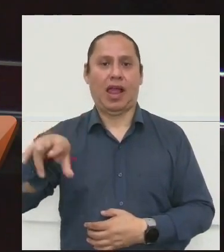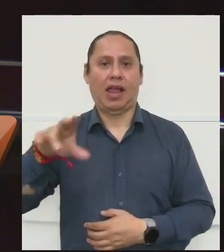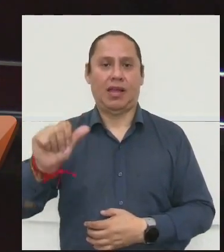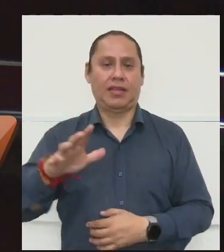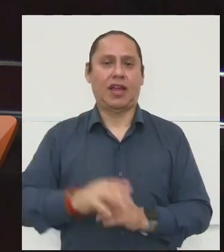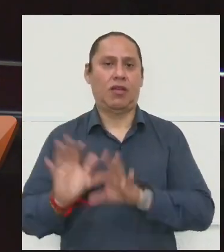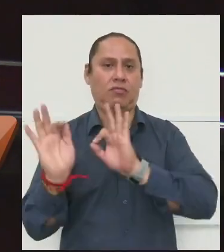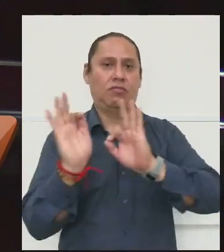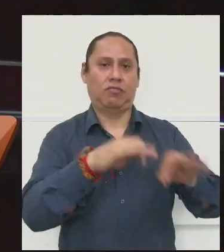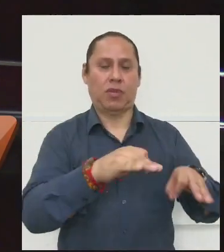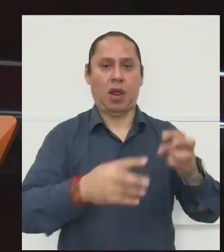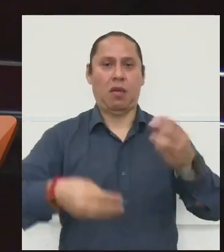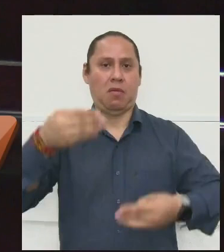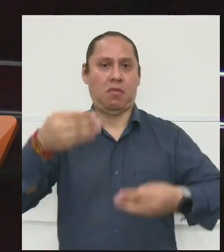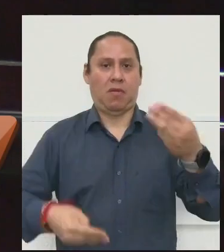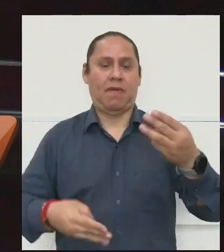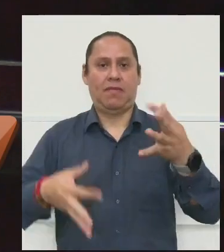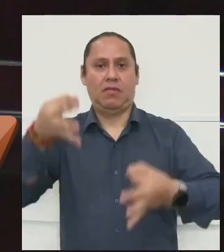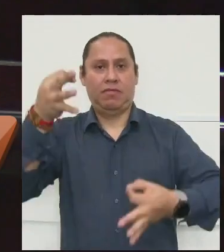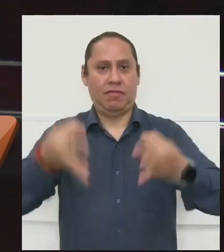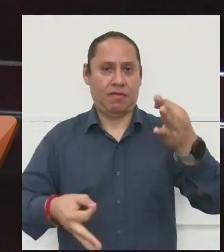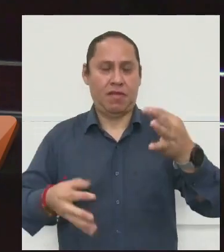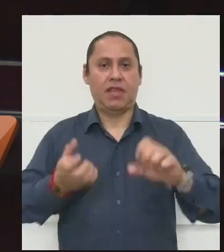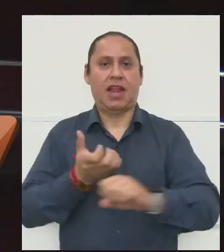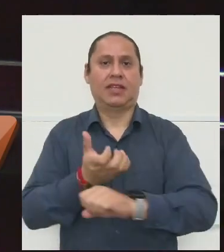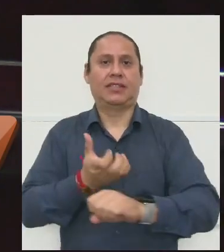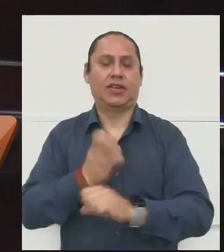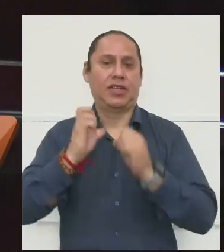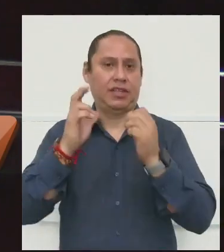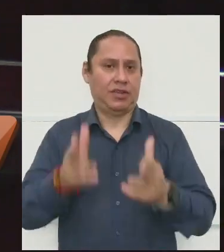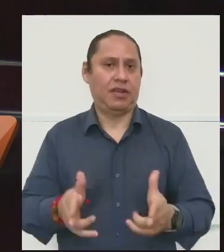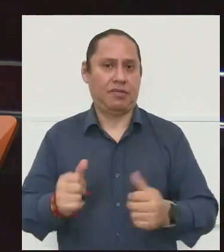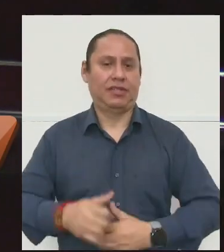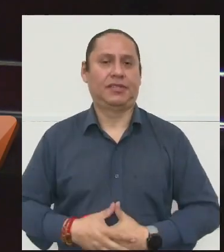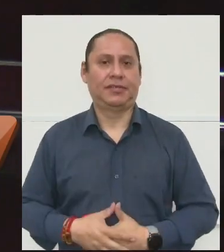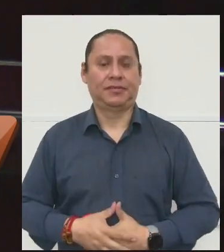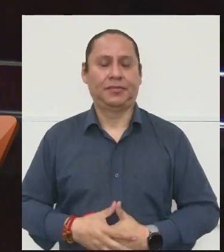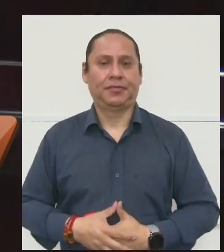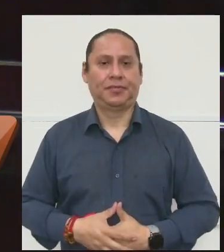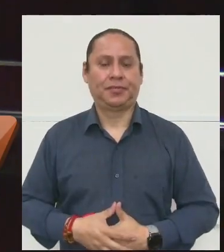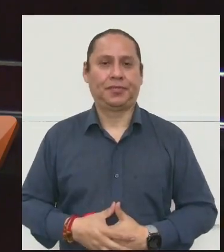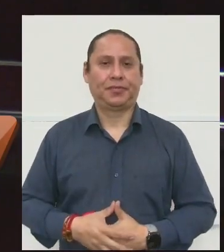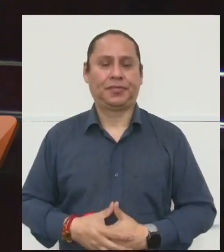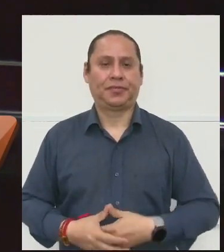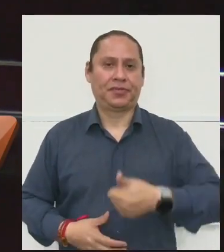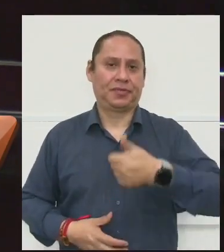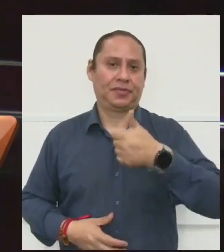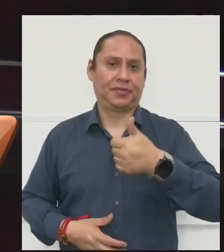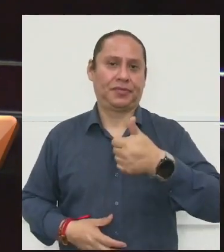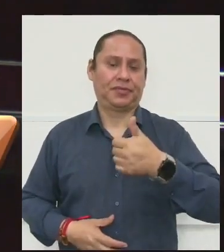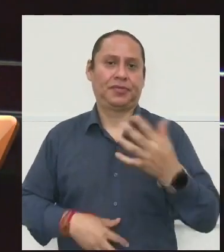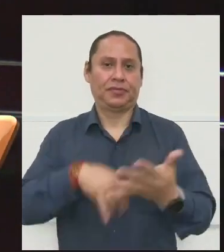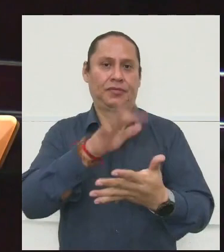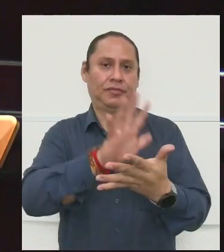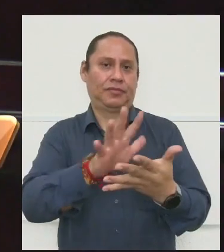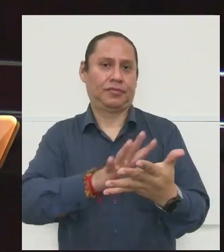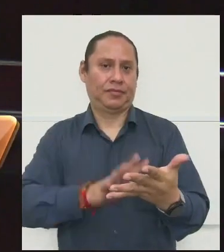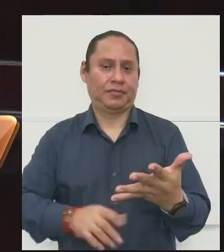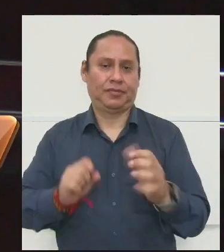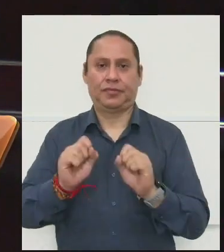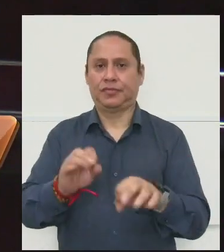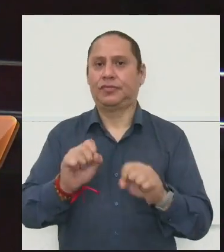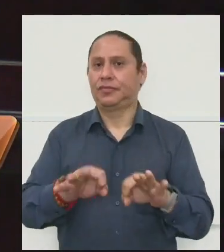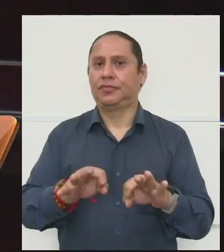el cargo de magistrado del poder judicial del estado de Chiapas punto número seis lectura del